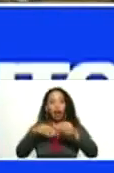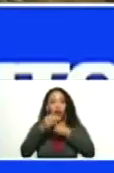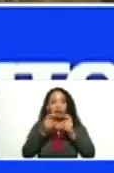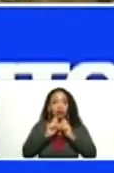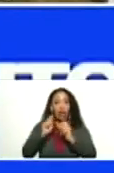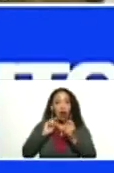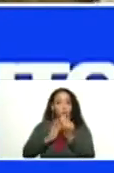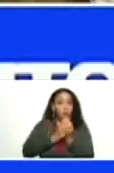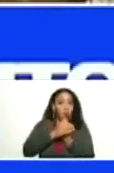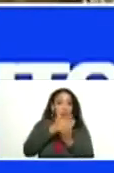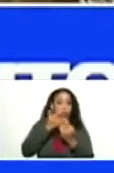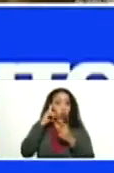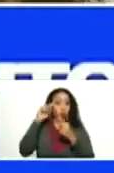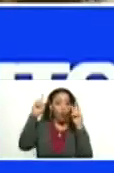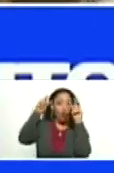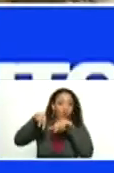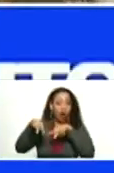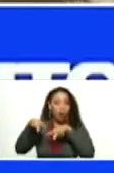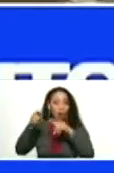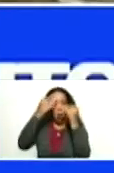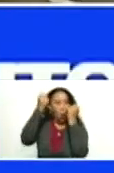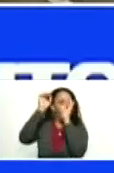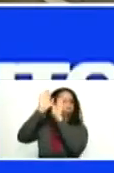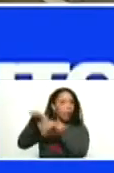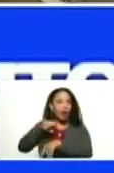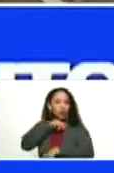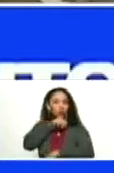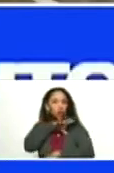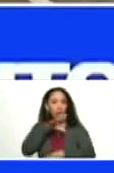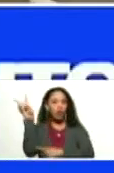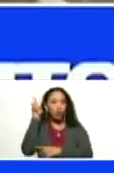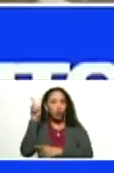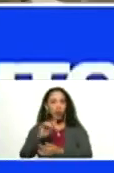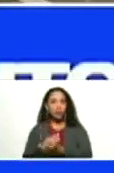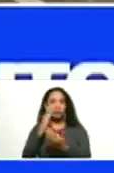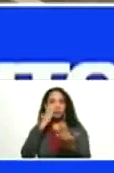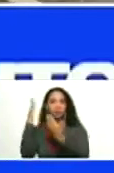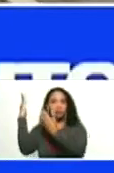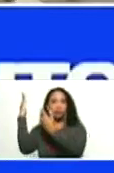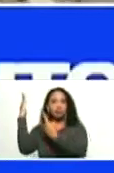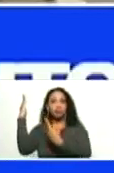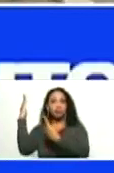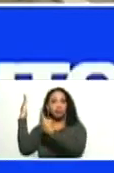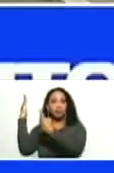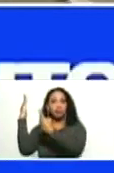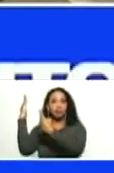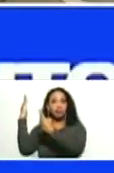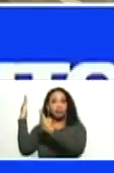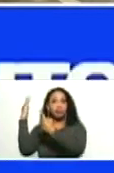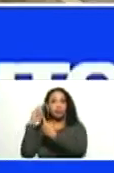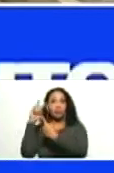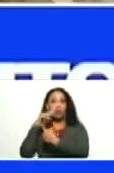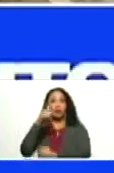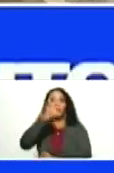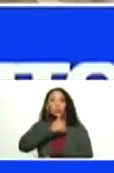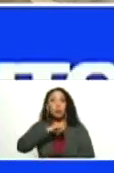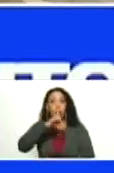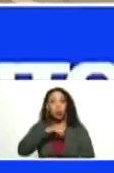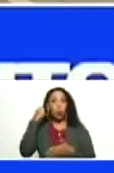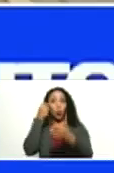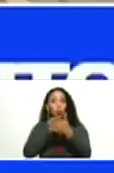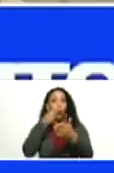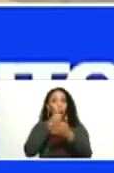en lo físico para que se olvidara la historia precisamente de la resistencia, de la lucha tremenda de